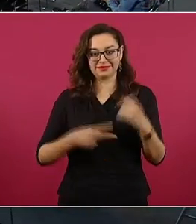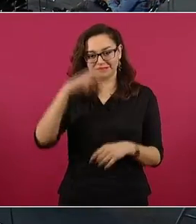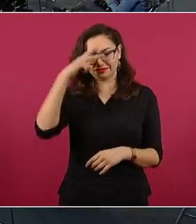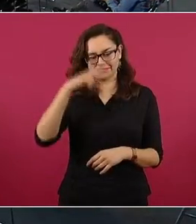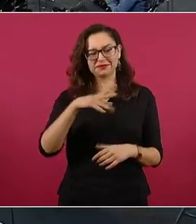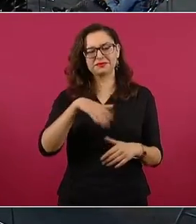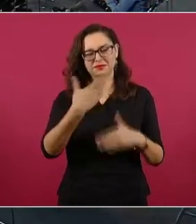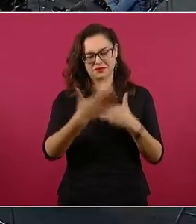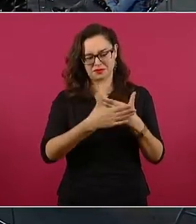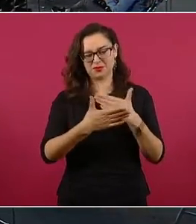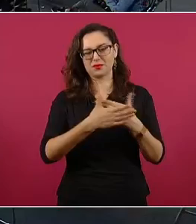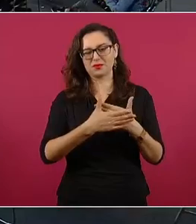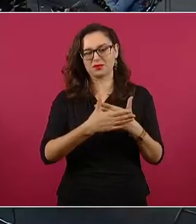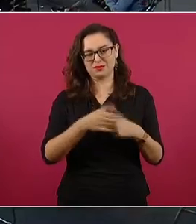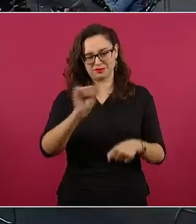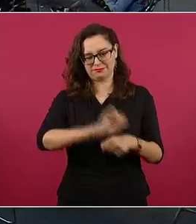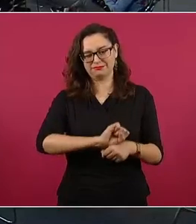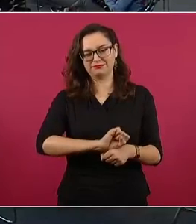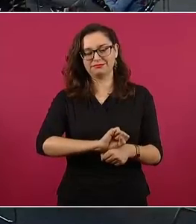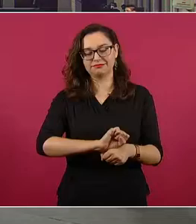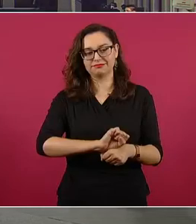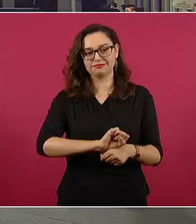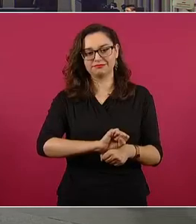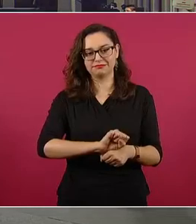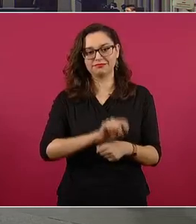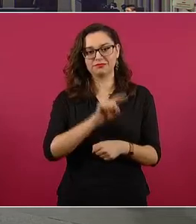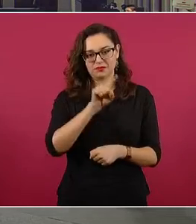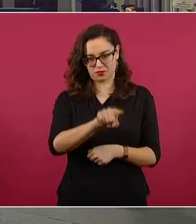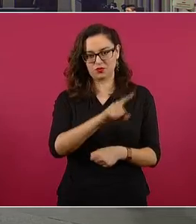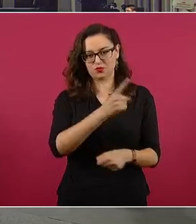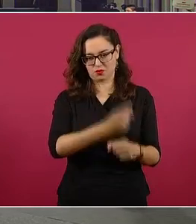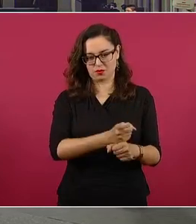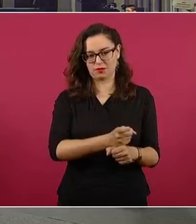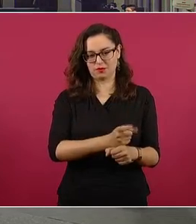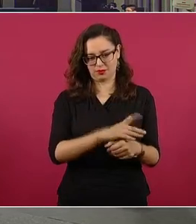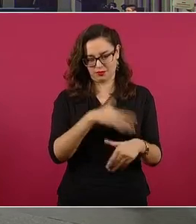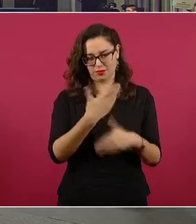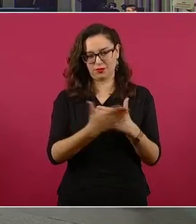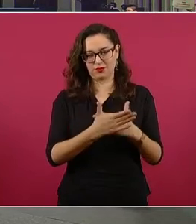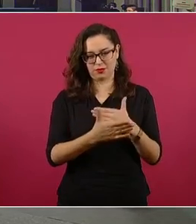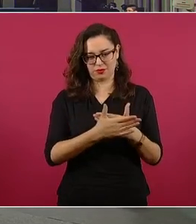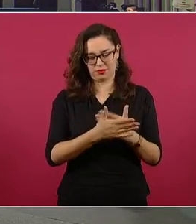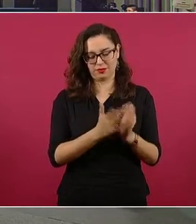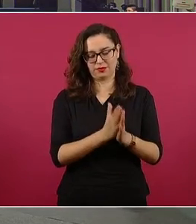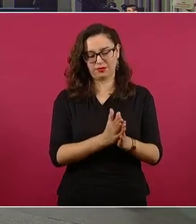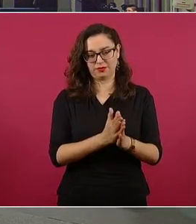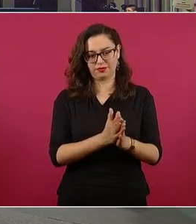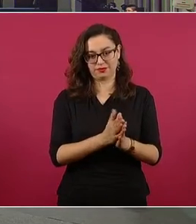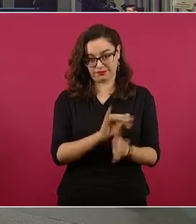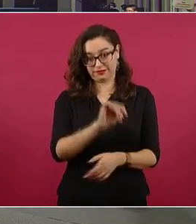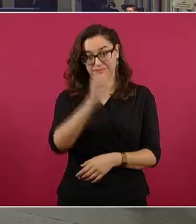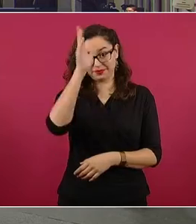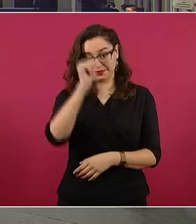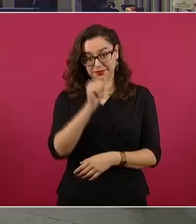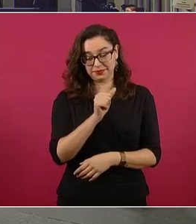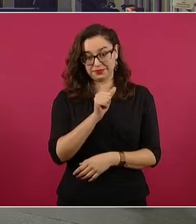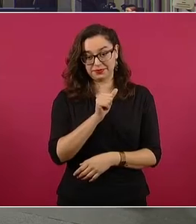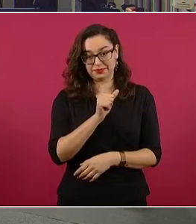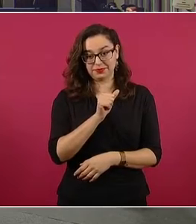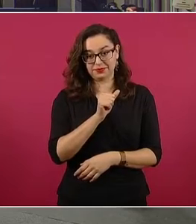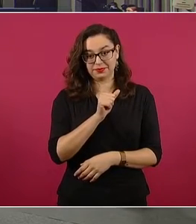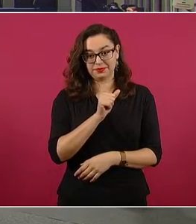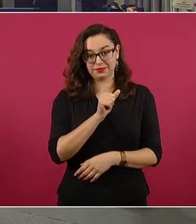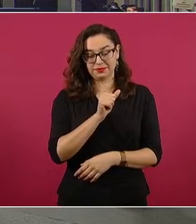Regresa después. Regresa y te damos número uno. ¿Sale?